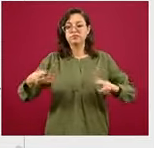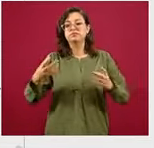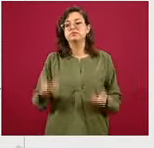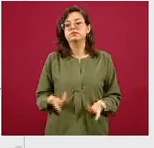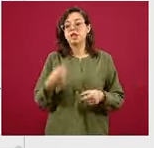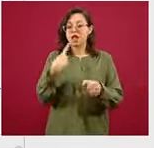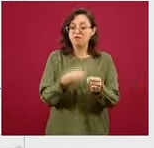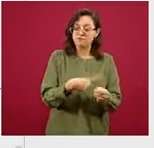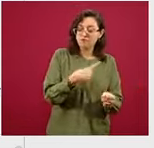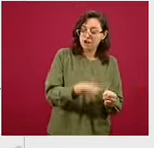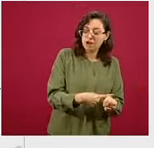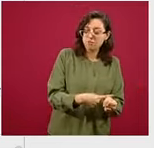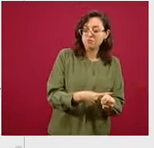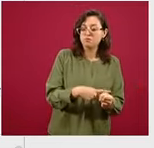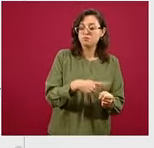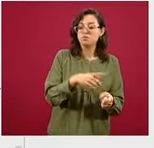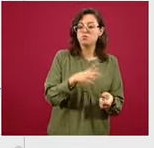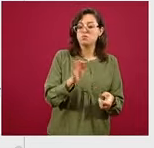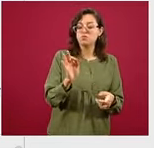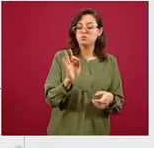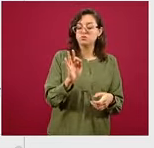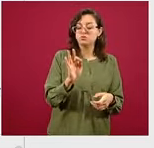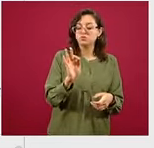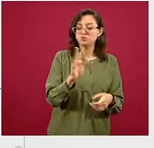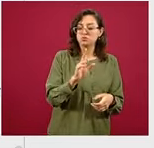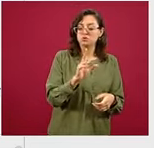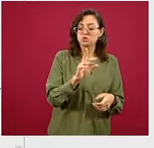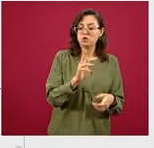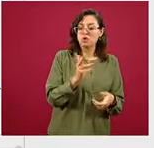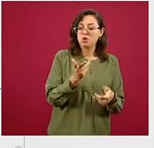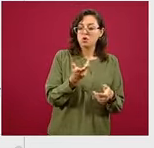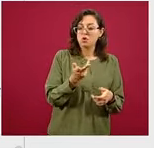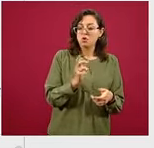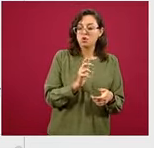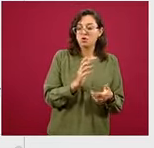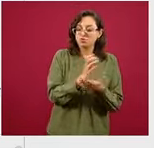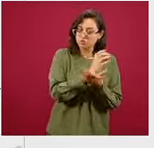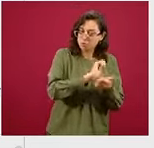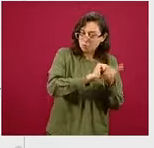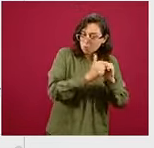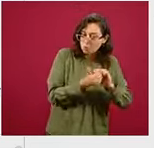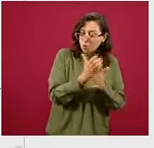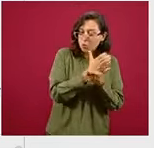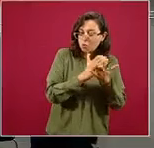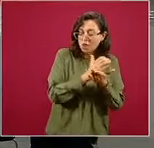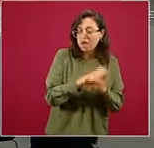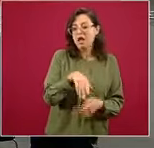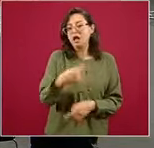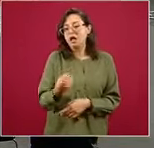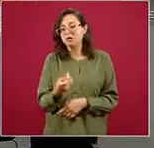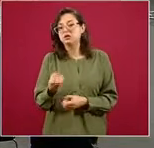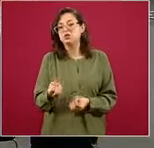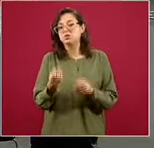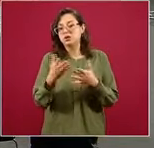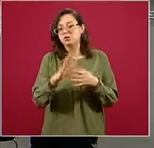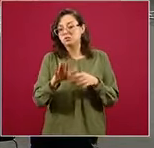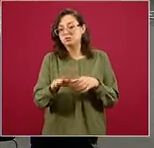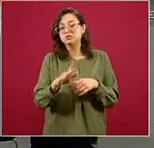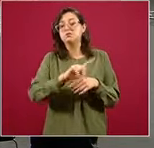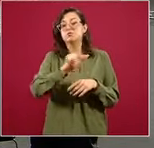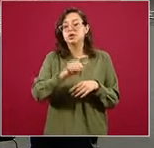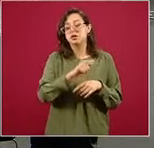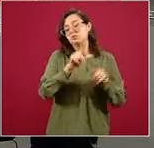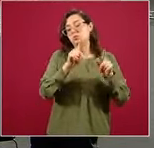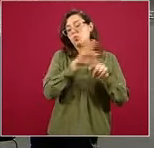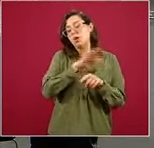recuperados, casos estimados, defunciones estimadas. Hasta arriba se selecciona si es el nacional,